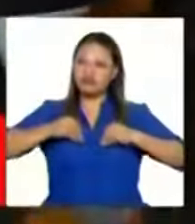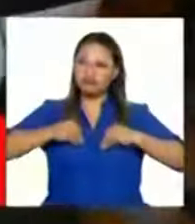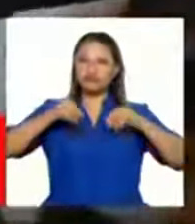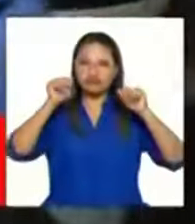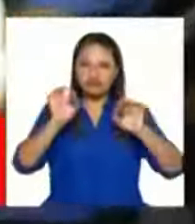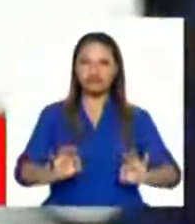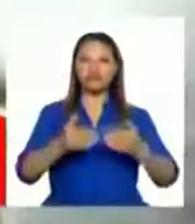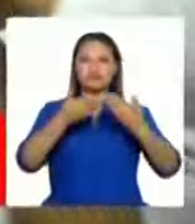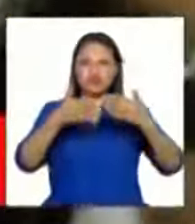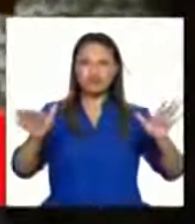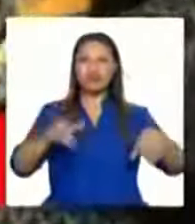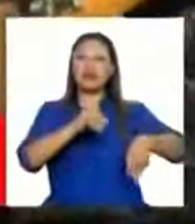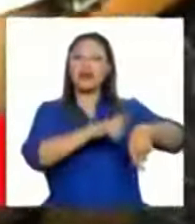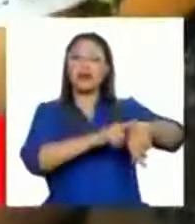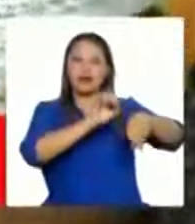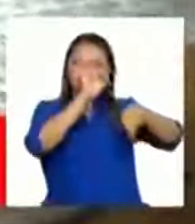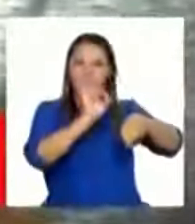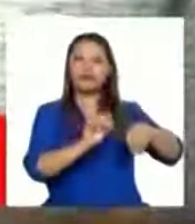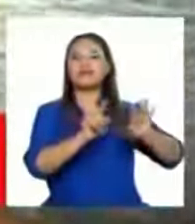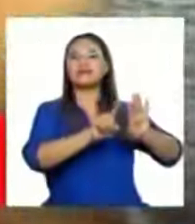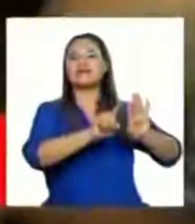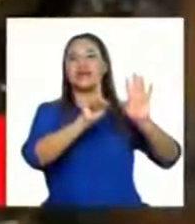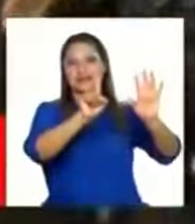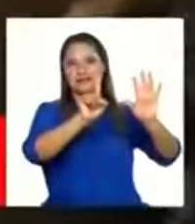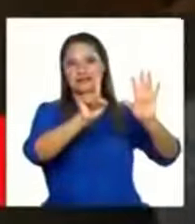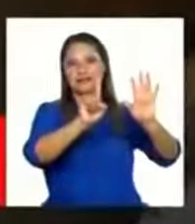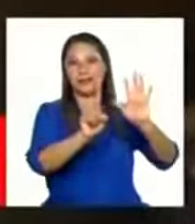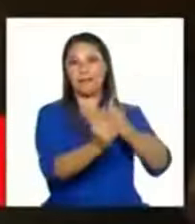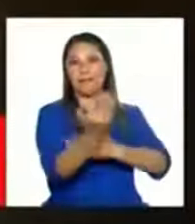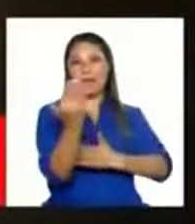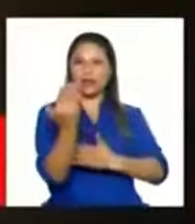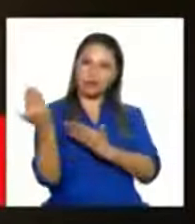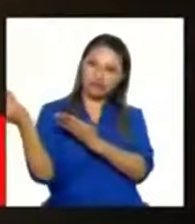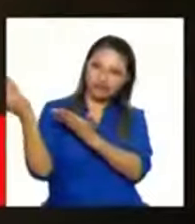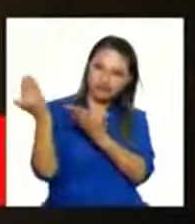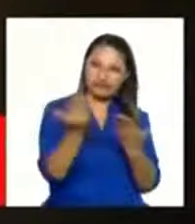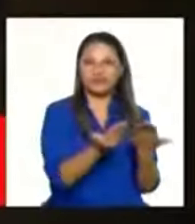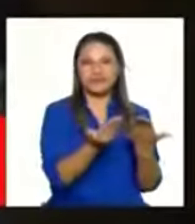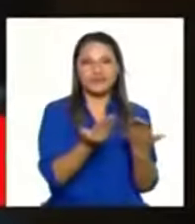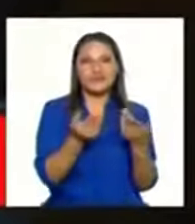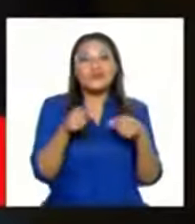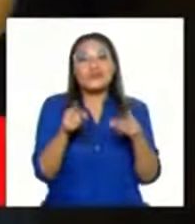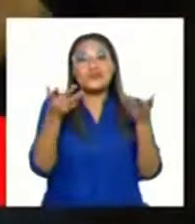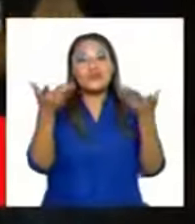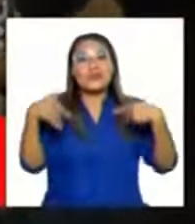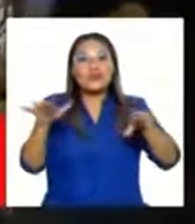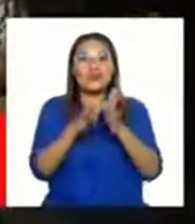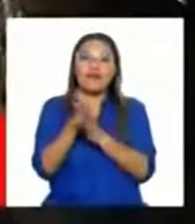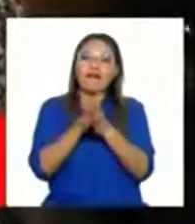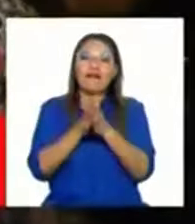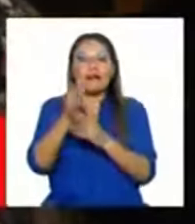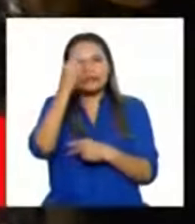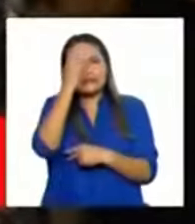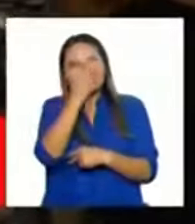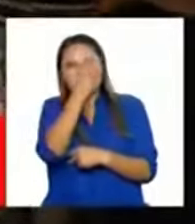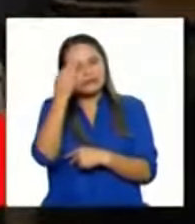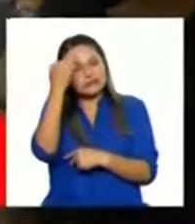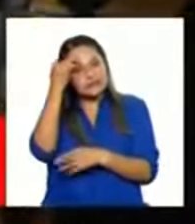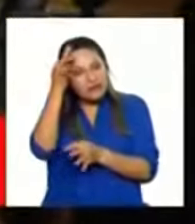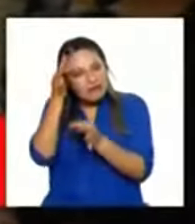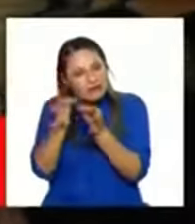las 6 de la mañana. Entonces yo creo que son datos importantes para que los fieles católicos tengan bastante en cuenta